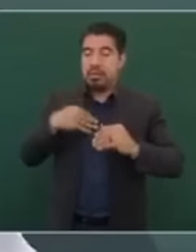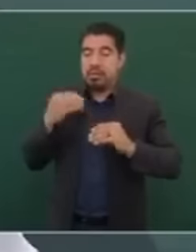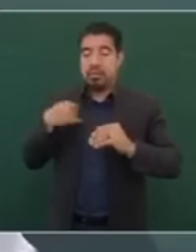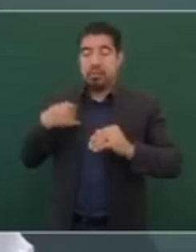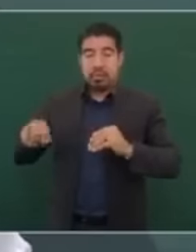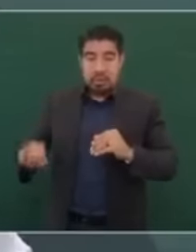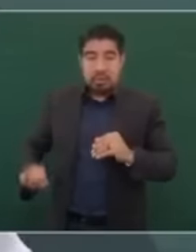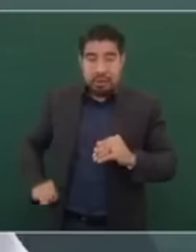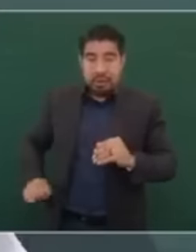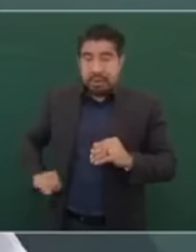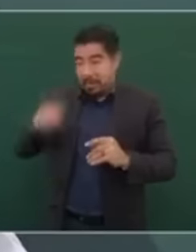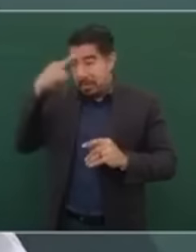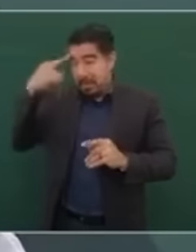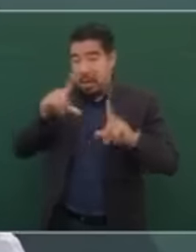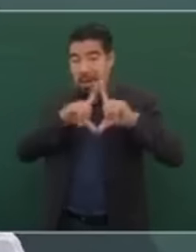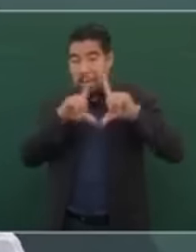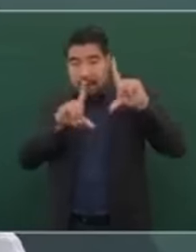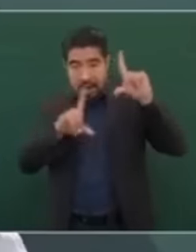como